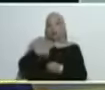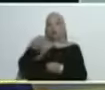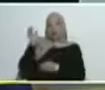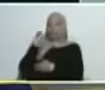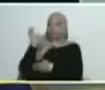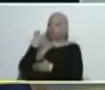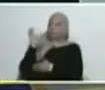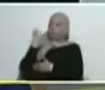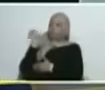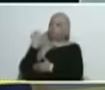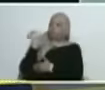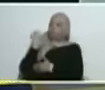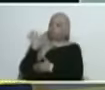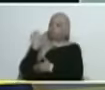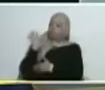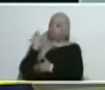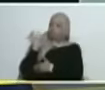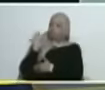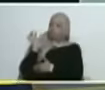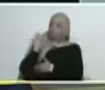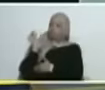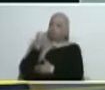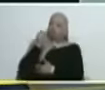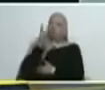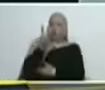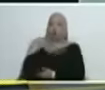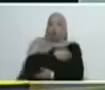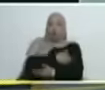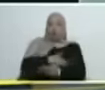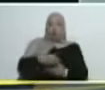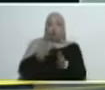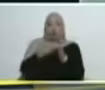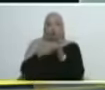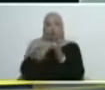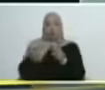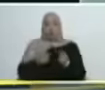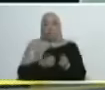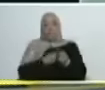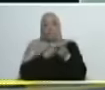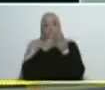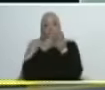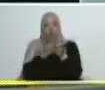asamblea, más de 2.800.000 voluntarios.